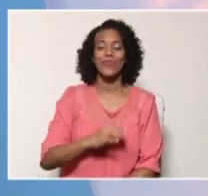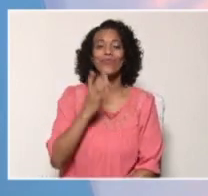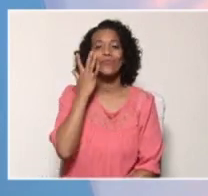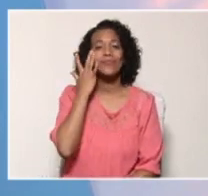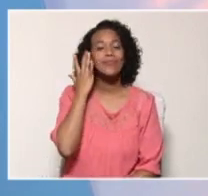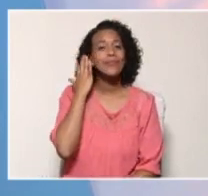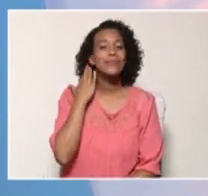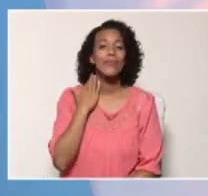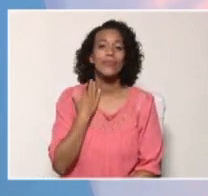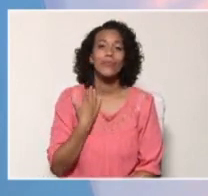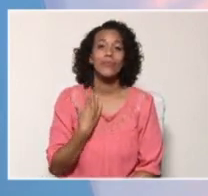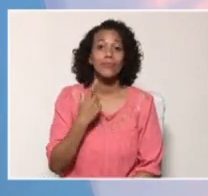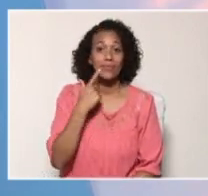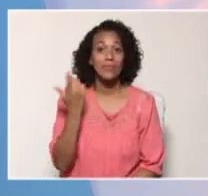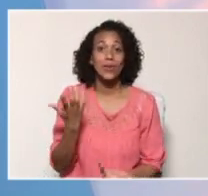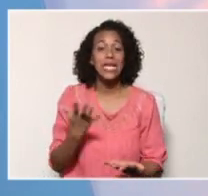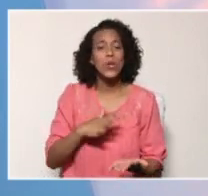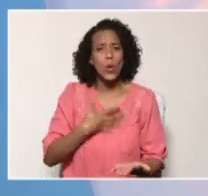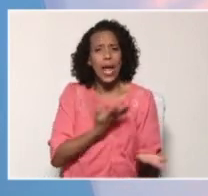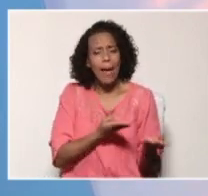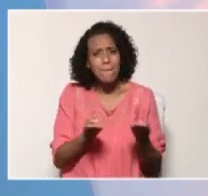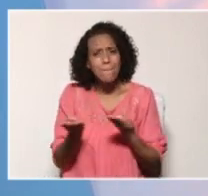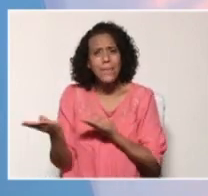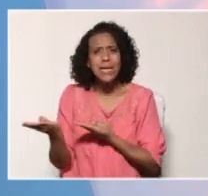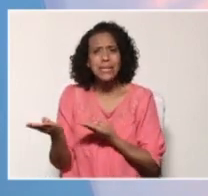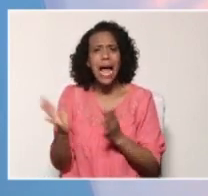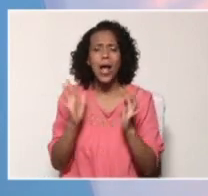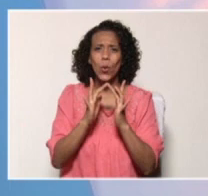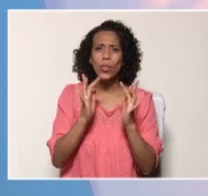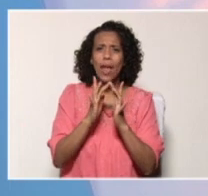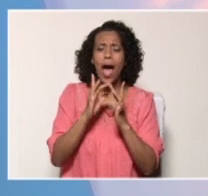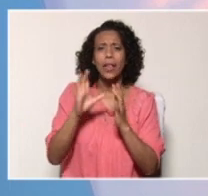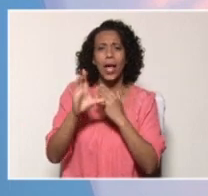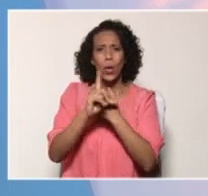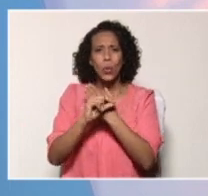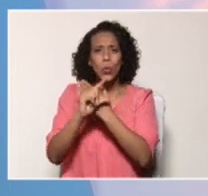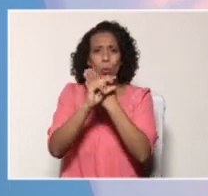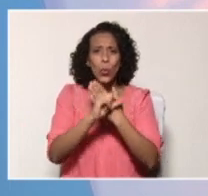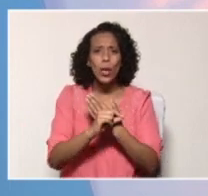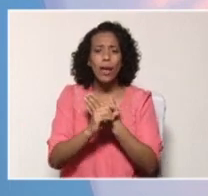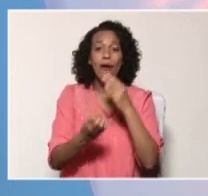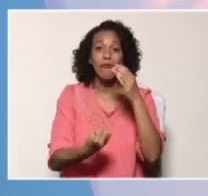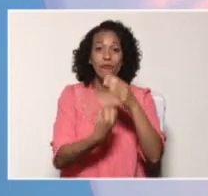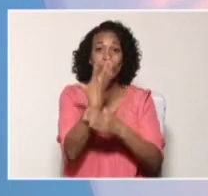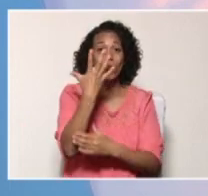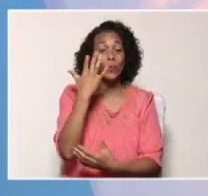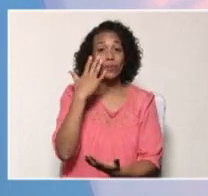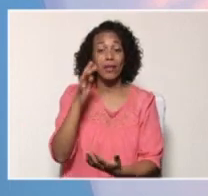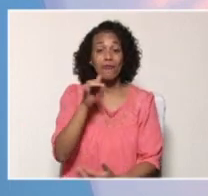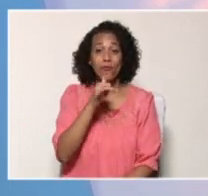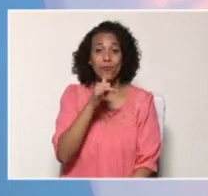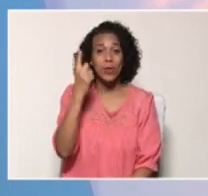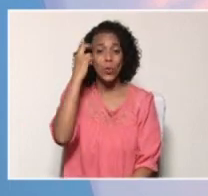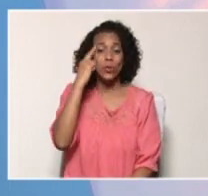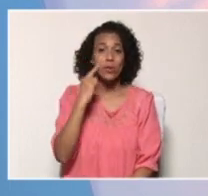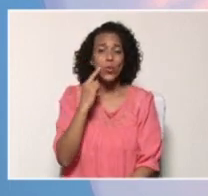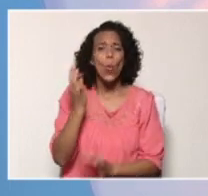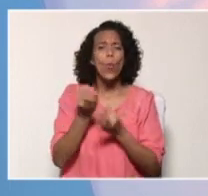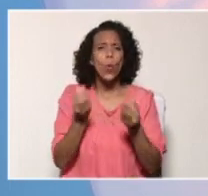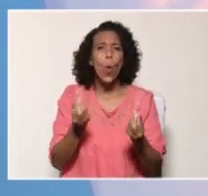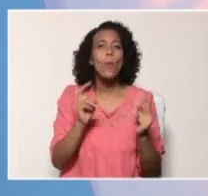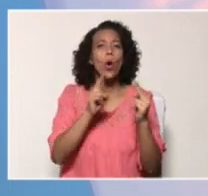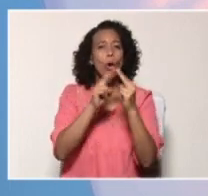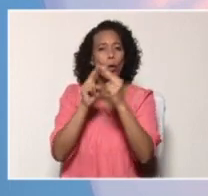y o discapacidad, yo quiero invitarlos a que sigan las redes sociales de Fundavic, @Fundavic, para que